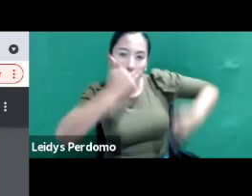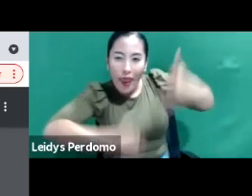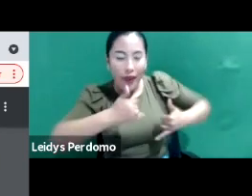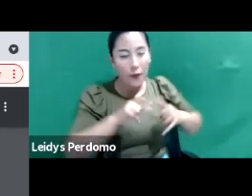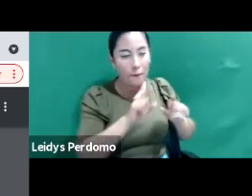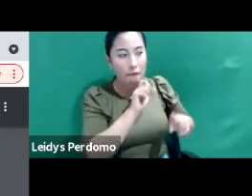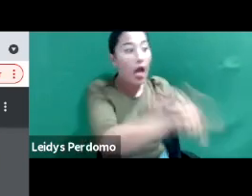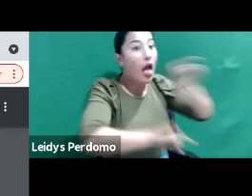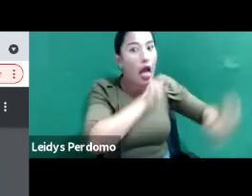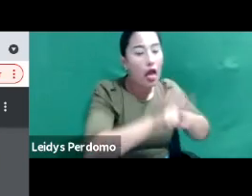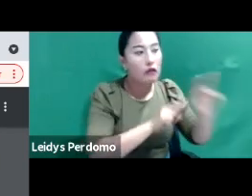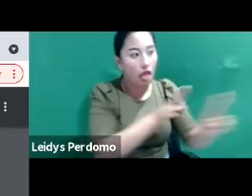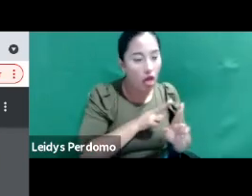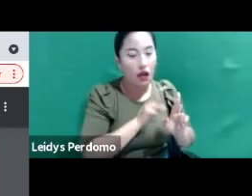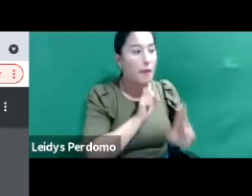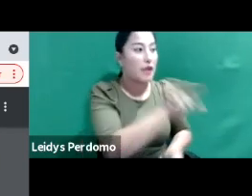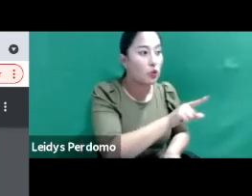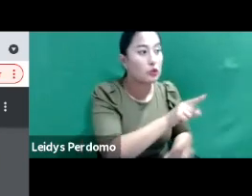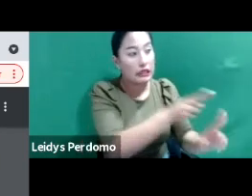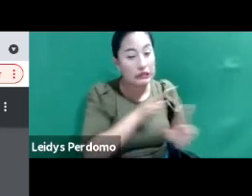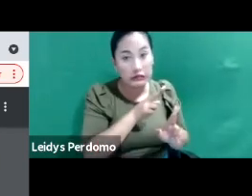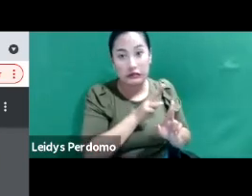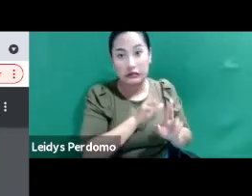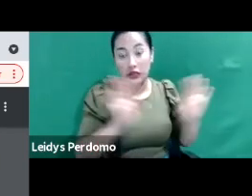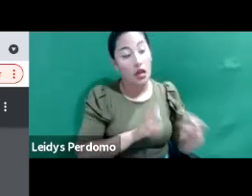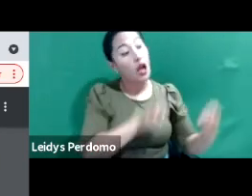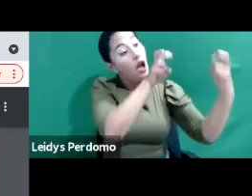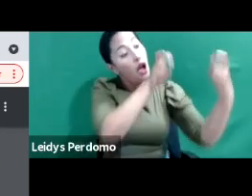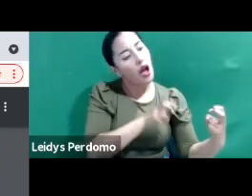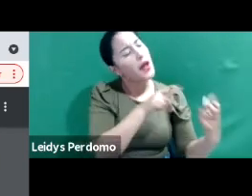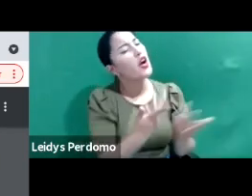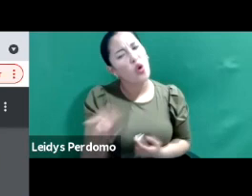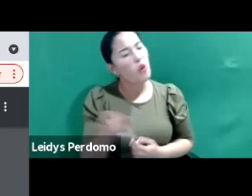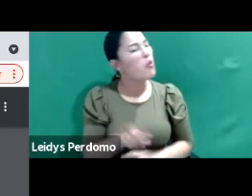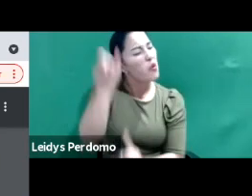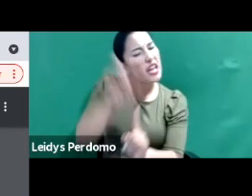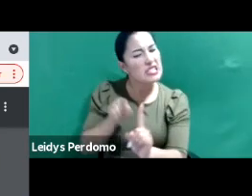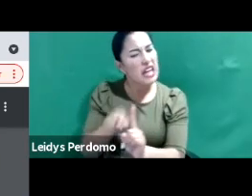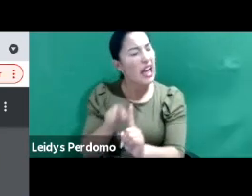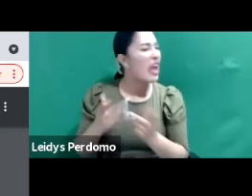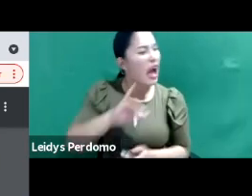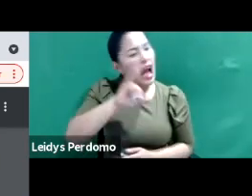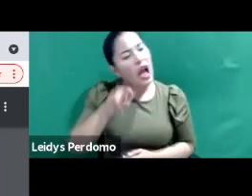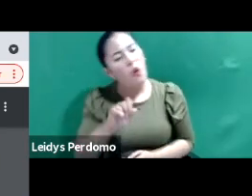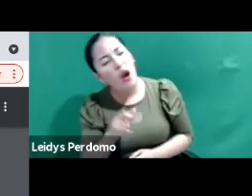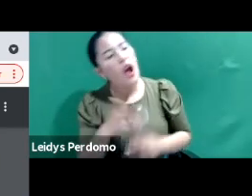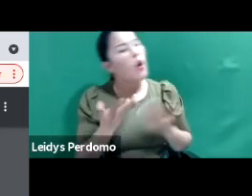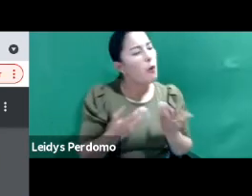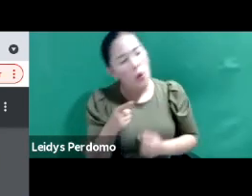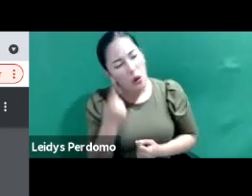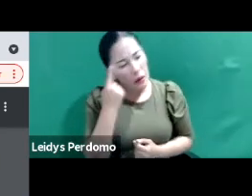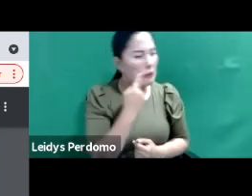sean solamente la formal. El sentarme de pronto a entrar y preguntar, bueno, ¿cómo ves a tal persona? Que creo que a veces allí es donde